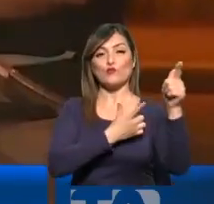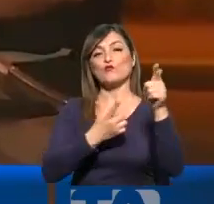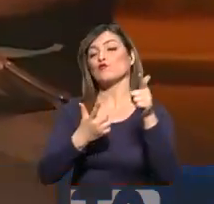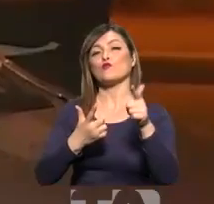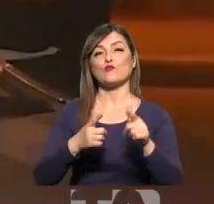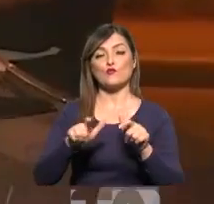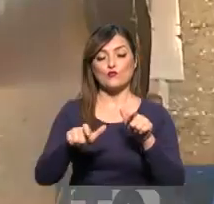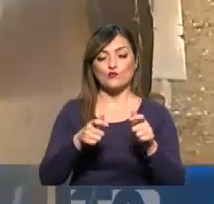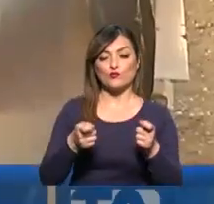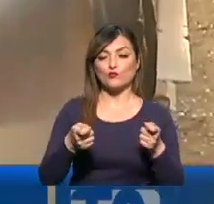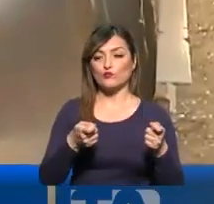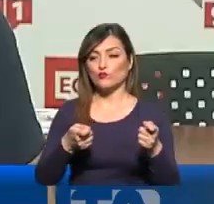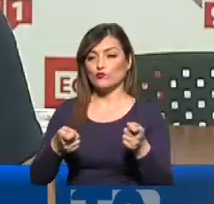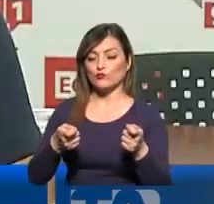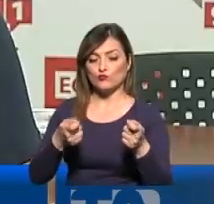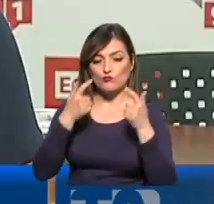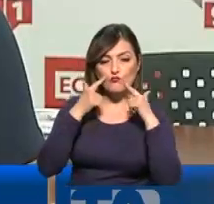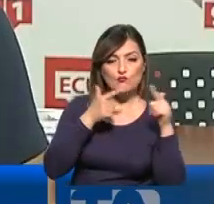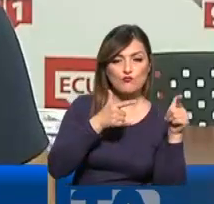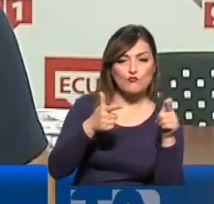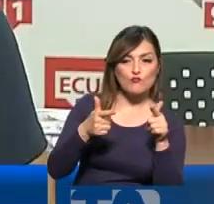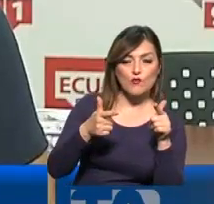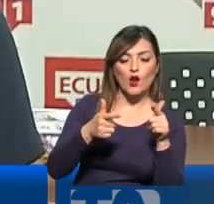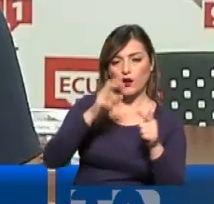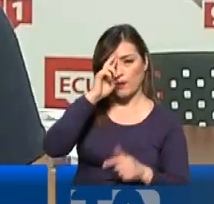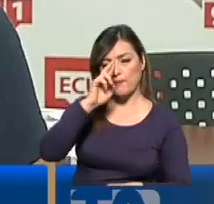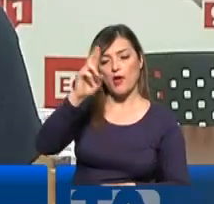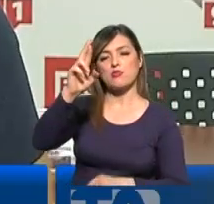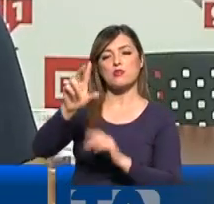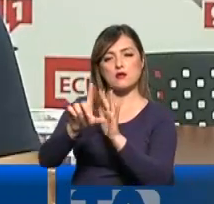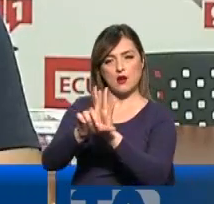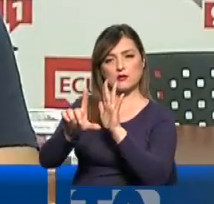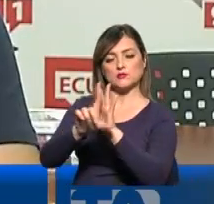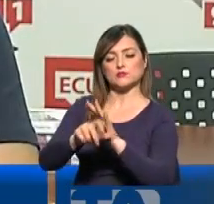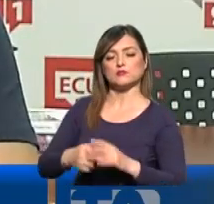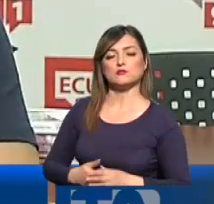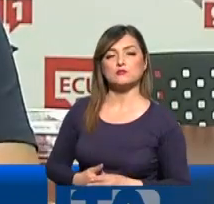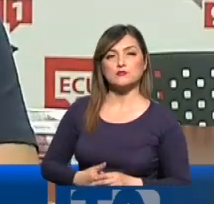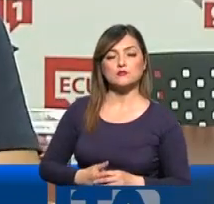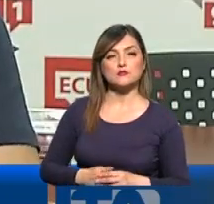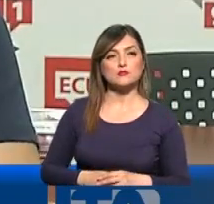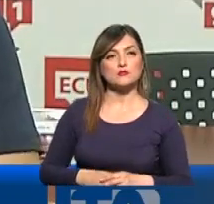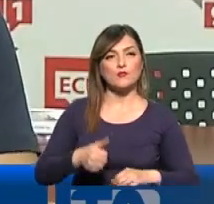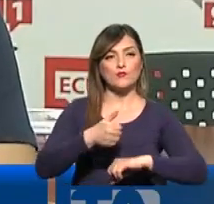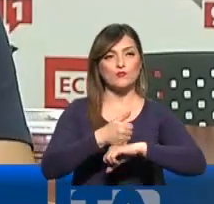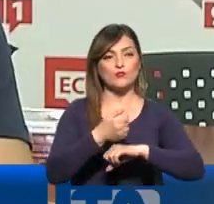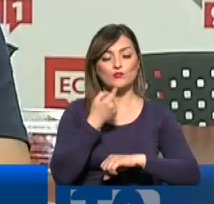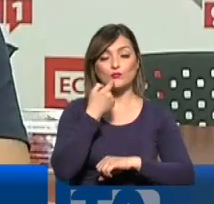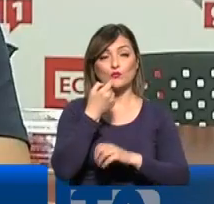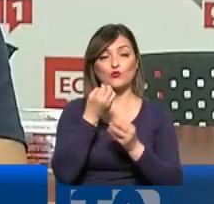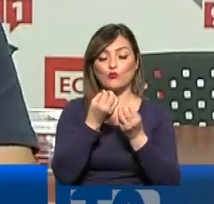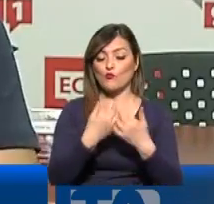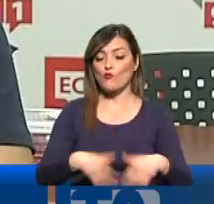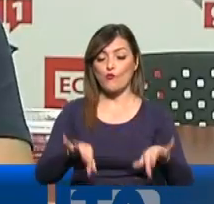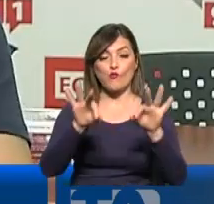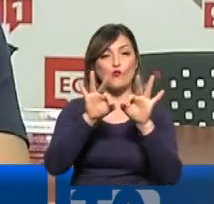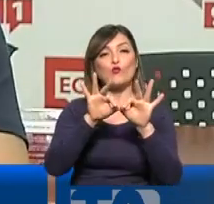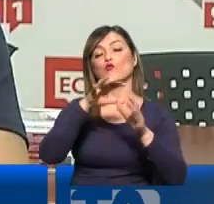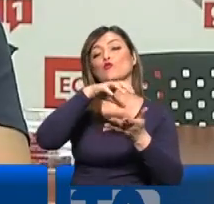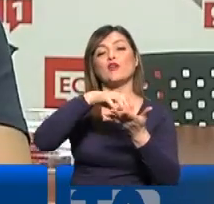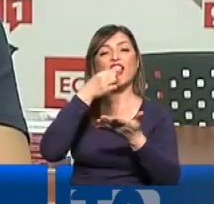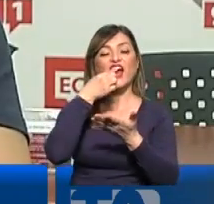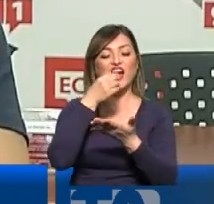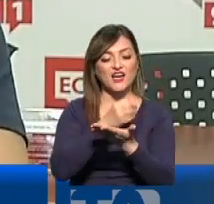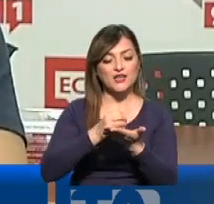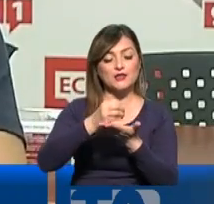agentes de movilidad para verificar que no se respeten las normas. Al respecto han dicho también las autoridades que es importante seguirlas, pues aquí en la provincia del